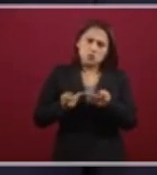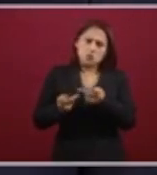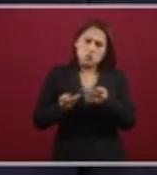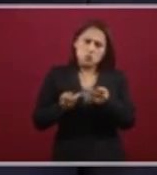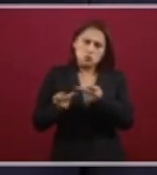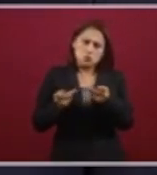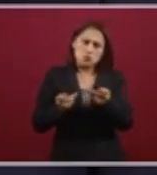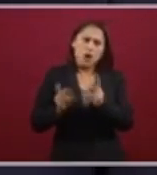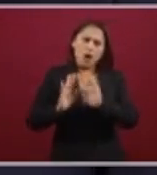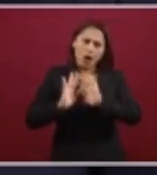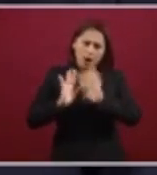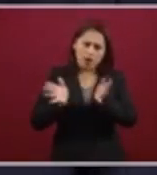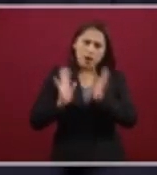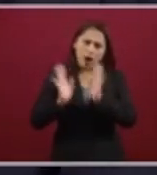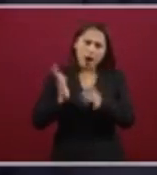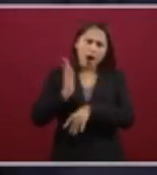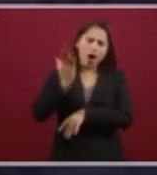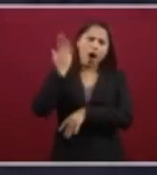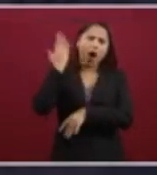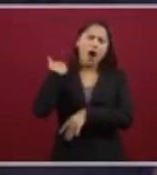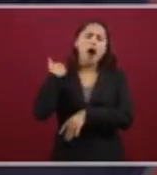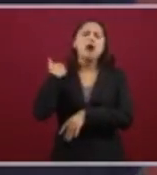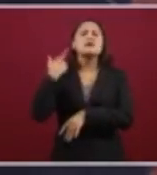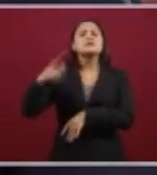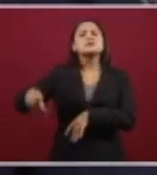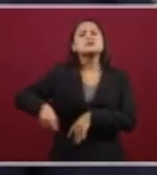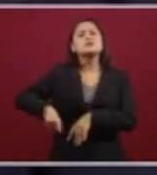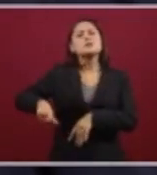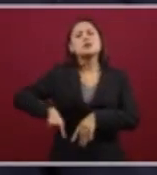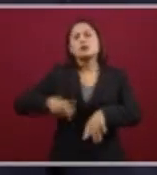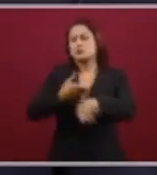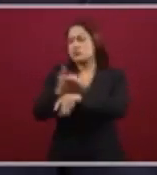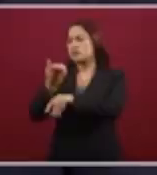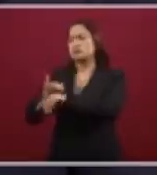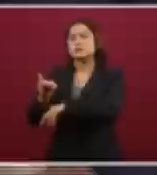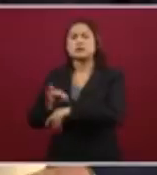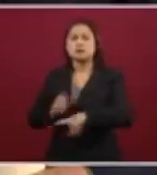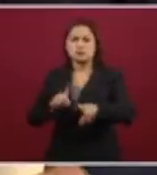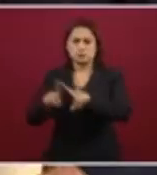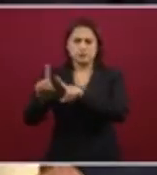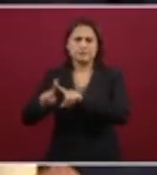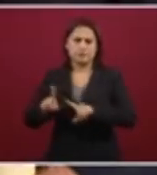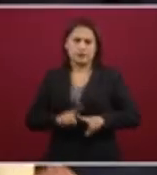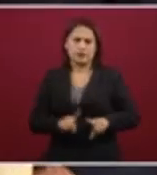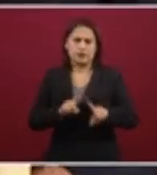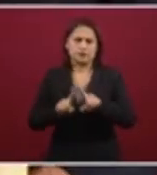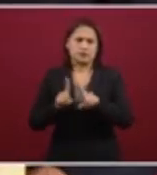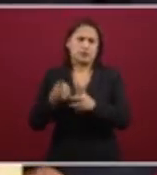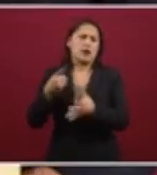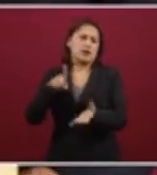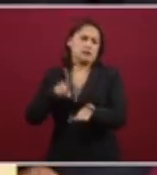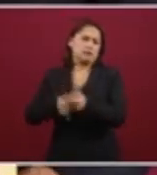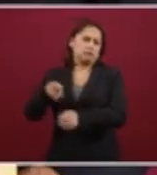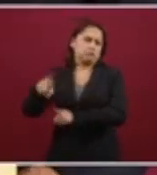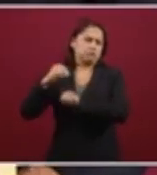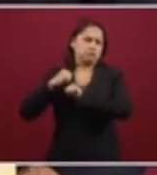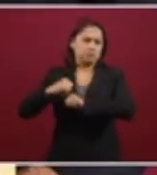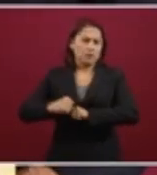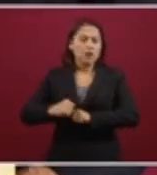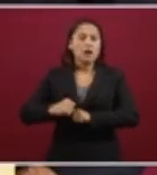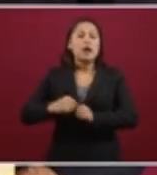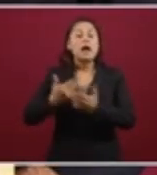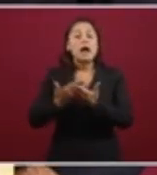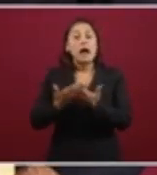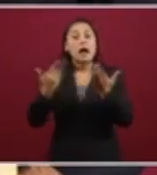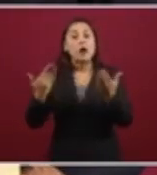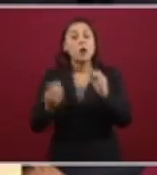años, se implementa por primera vez desde la federación con el